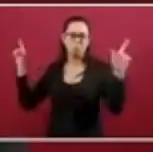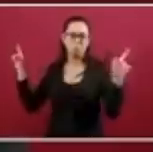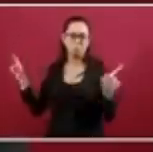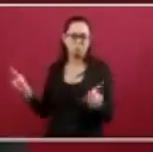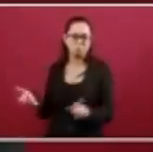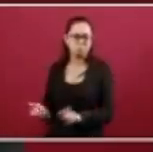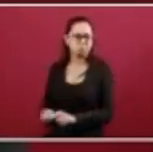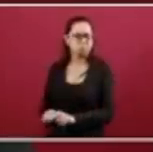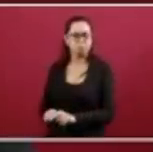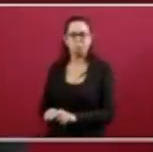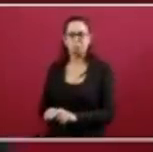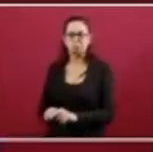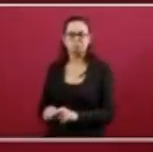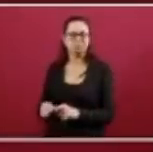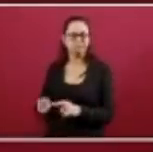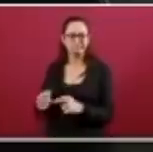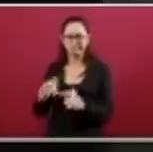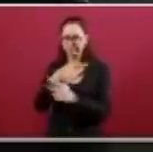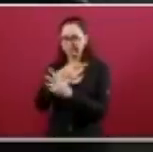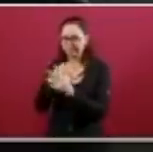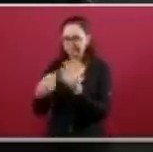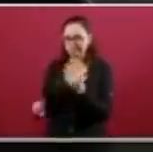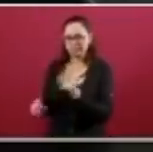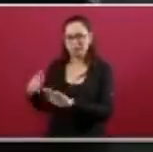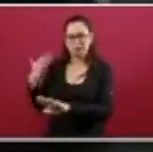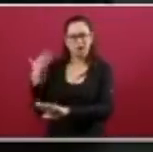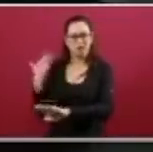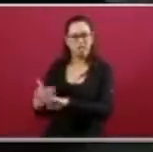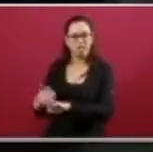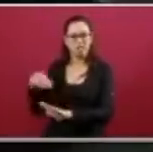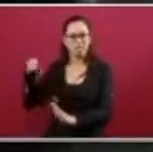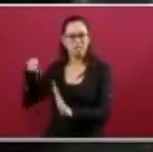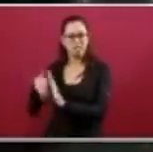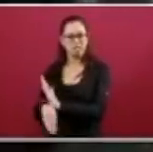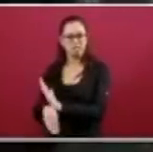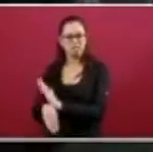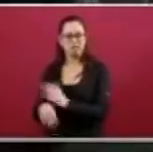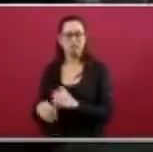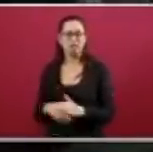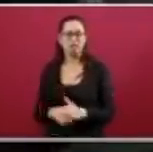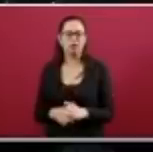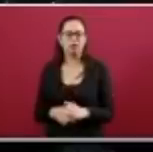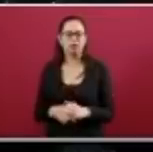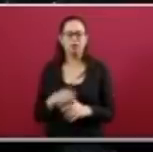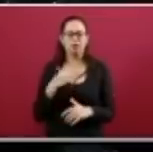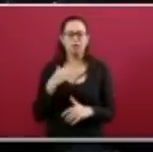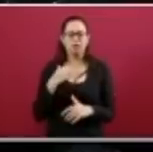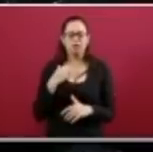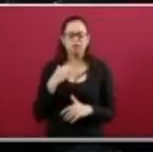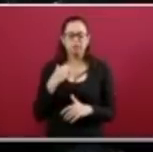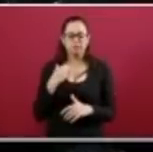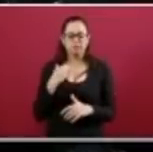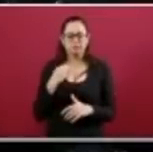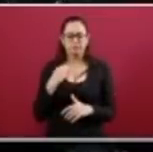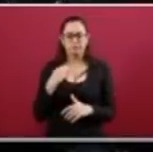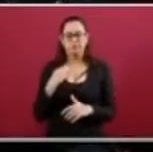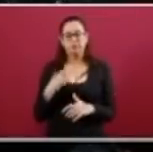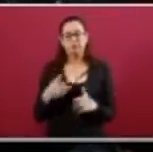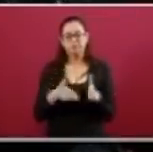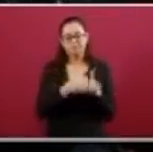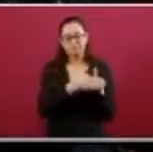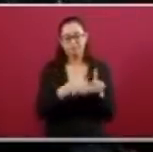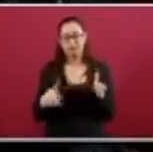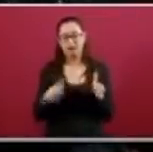estas, por todos estos mecanismos. Tenemos en el periodo de Carlos Salinas de